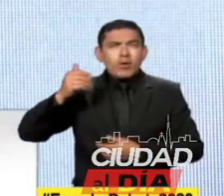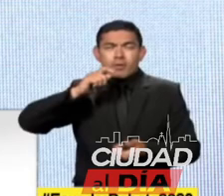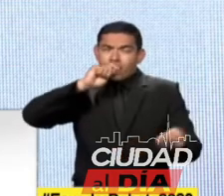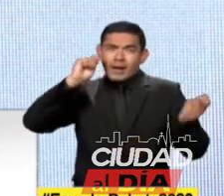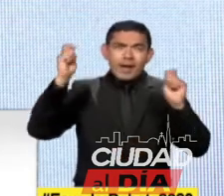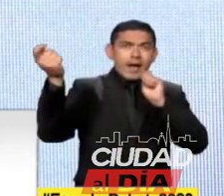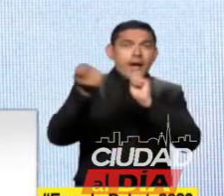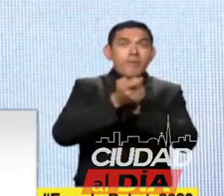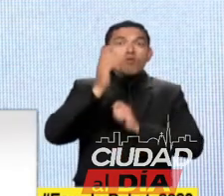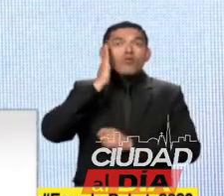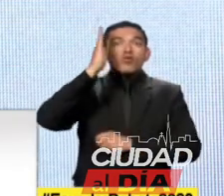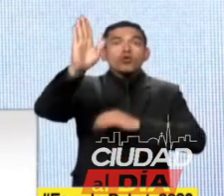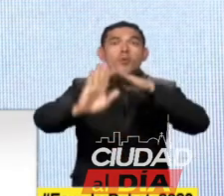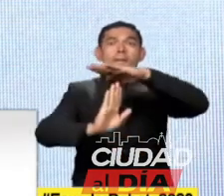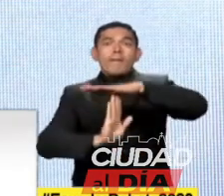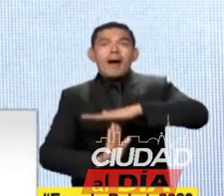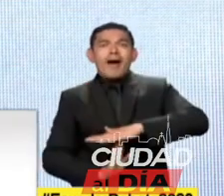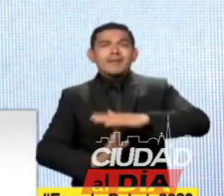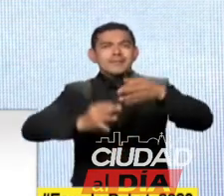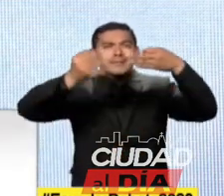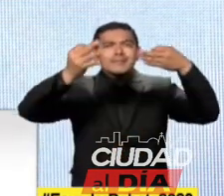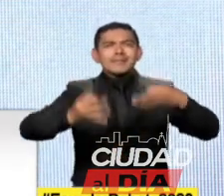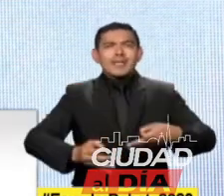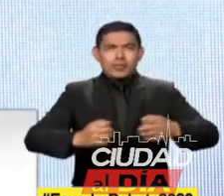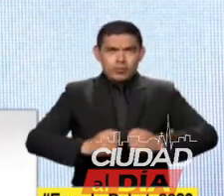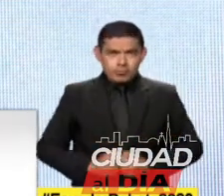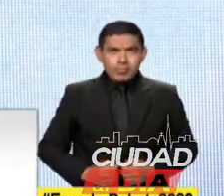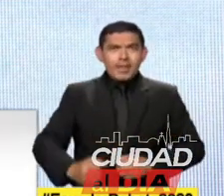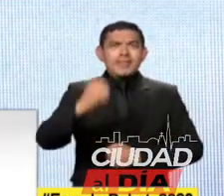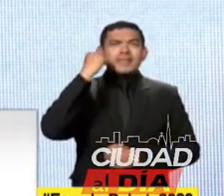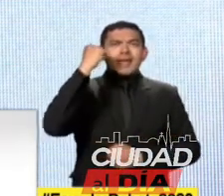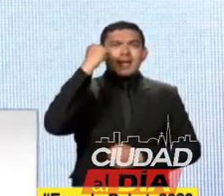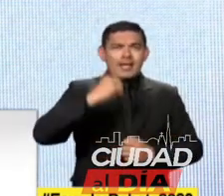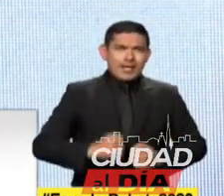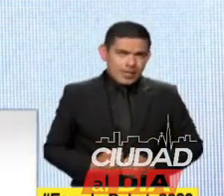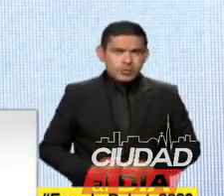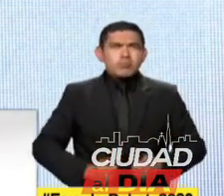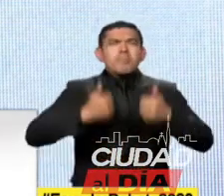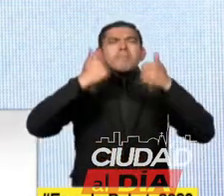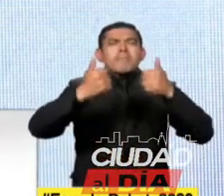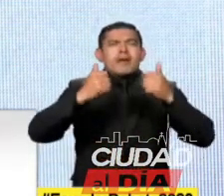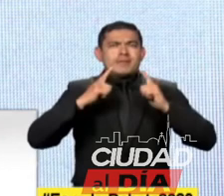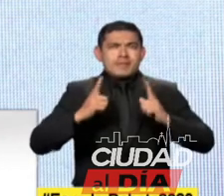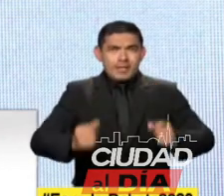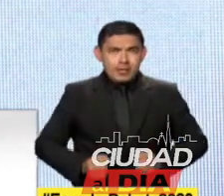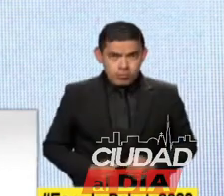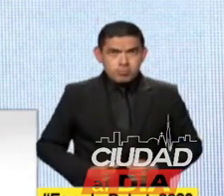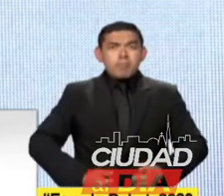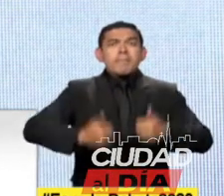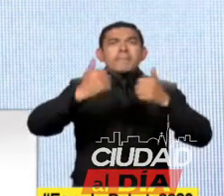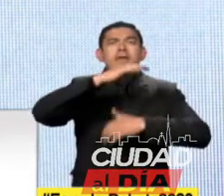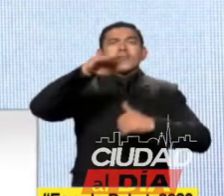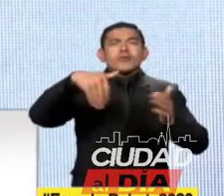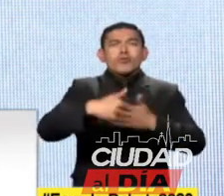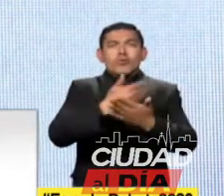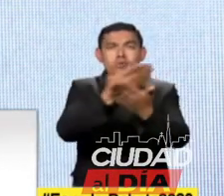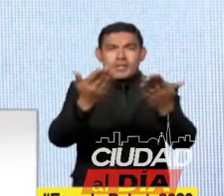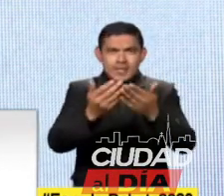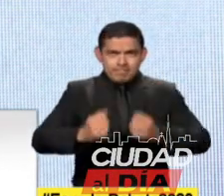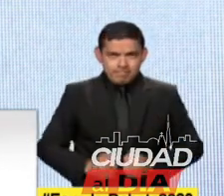un futuro de paz de dignidad de derechos de bienestar por el bien de todos